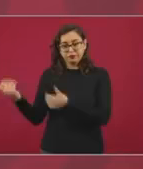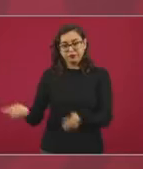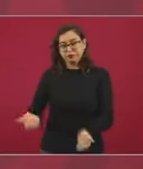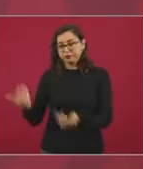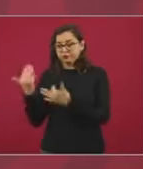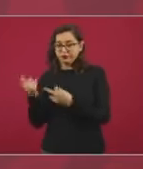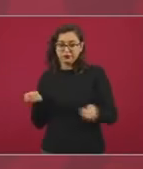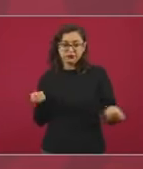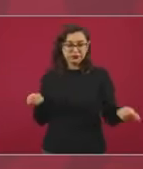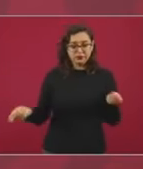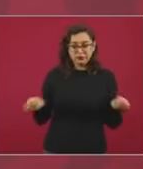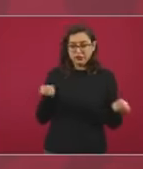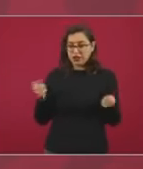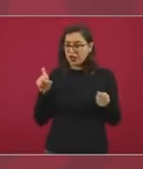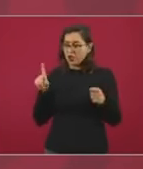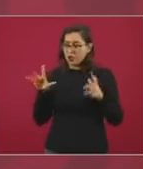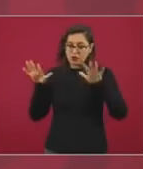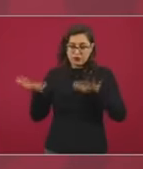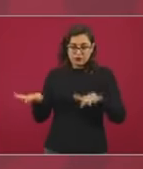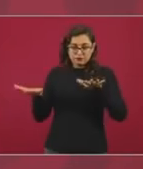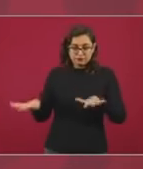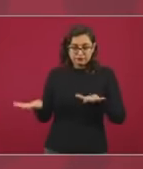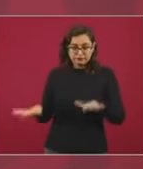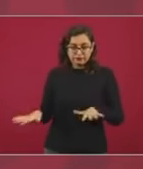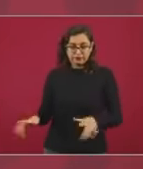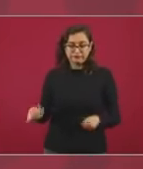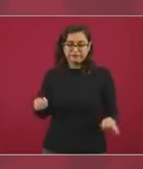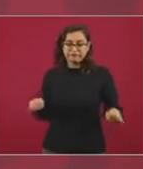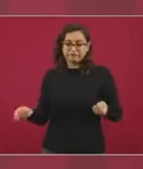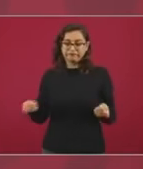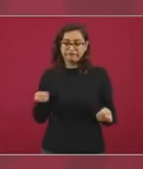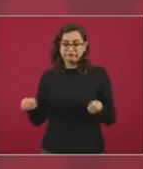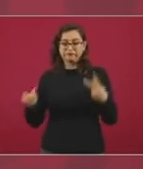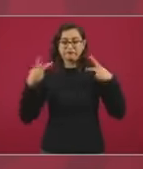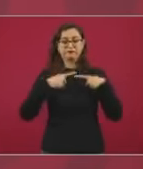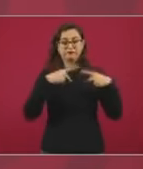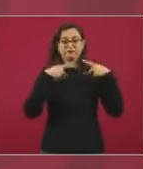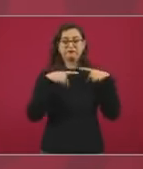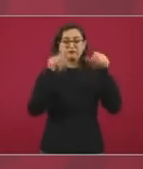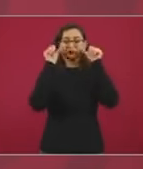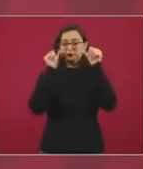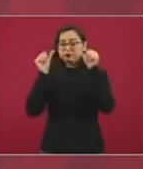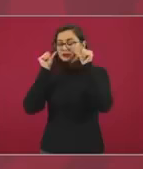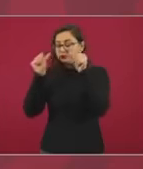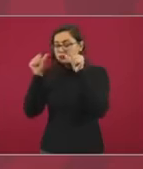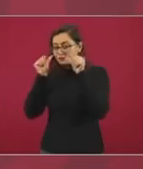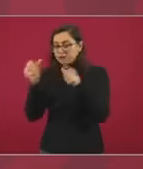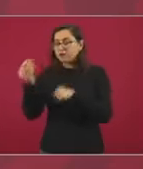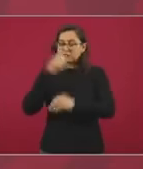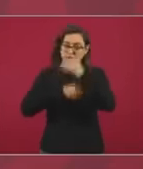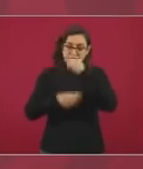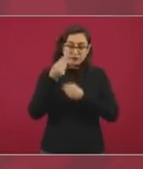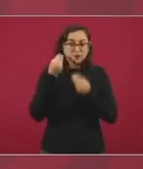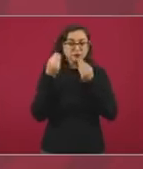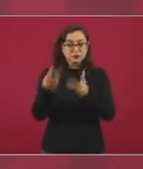la inundación, el atender a la gente con